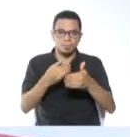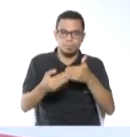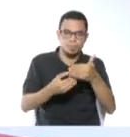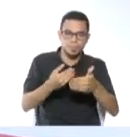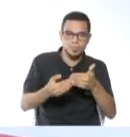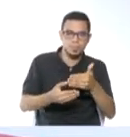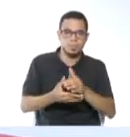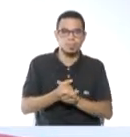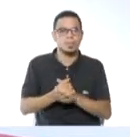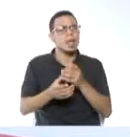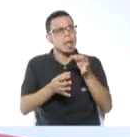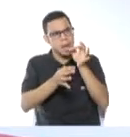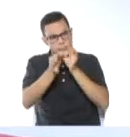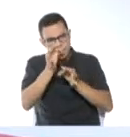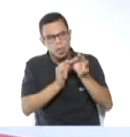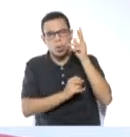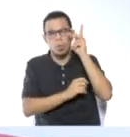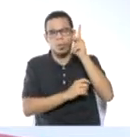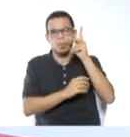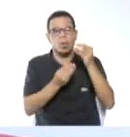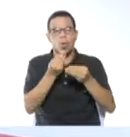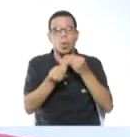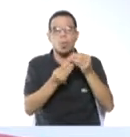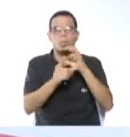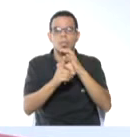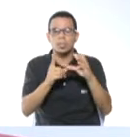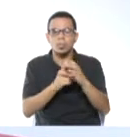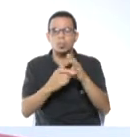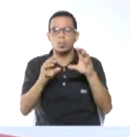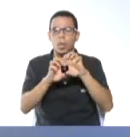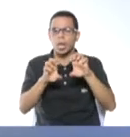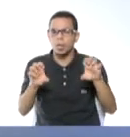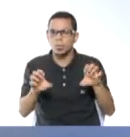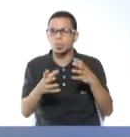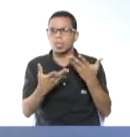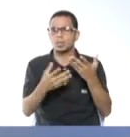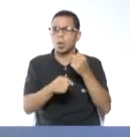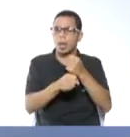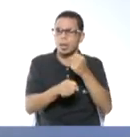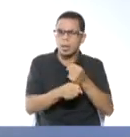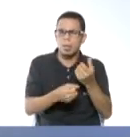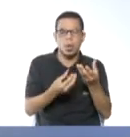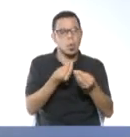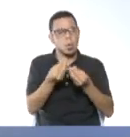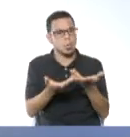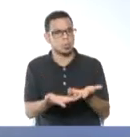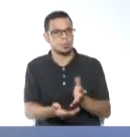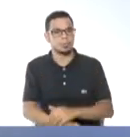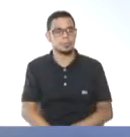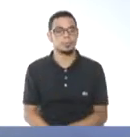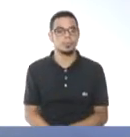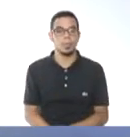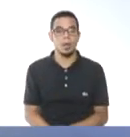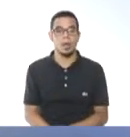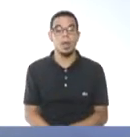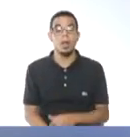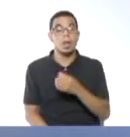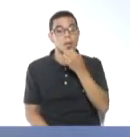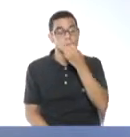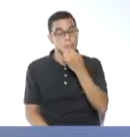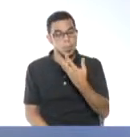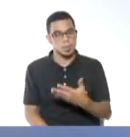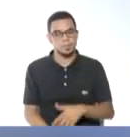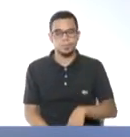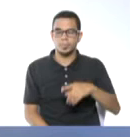es la educación desde el punto de vista de las culturas ancestrales. Y bueno, el trabajo, como ya lo hemos venido hablando. Sí, bueno, recordemos que en